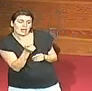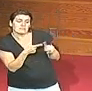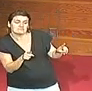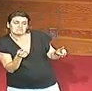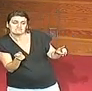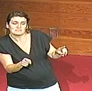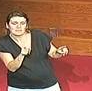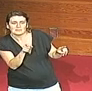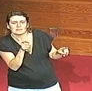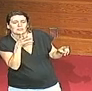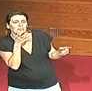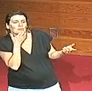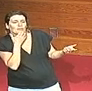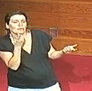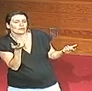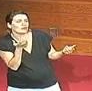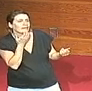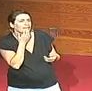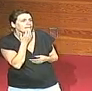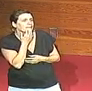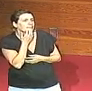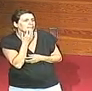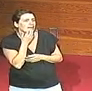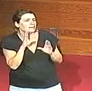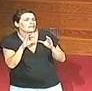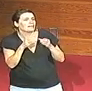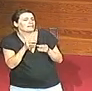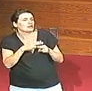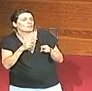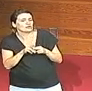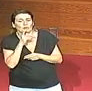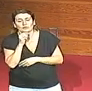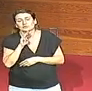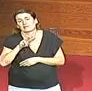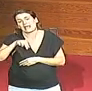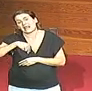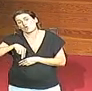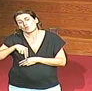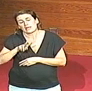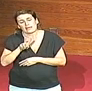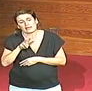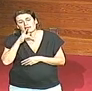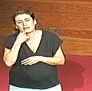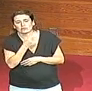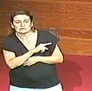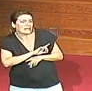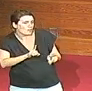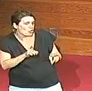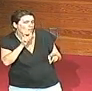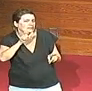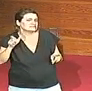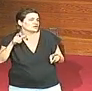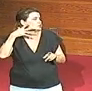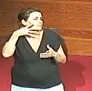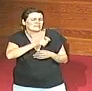a cuento poner de qué partido político es, pero si ponemos que es del PNV, tampoco nadie va a pensar que todos los del PNV, bueno, que todos los que votan